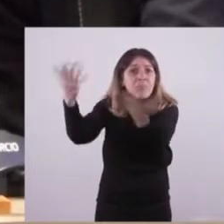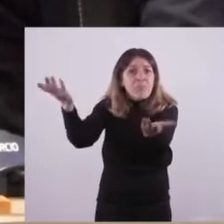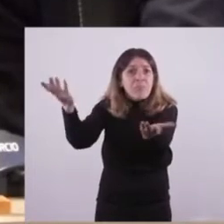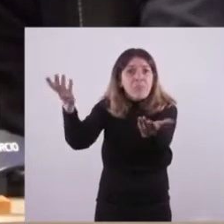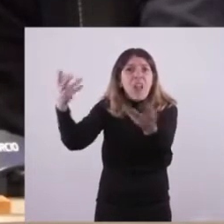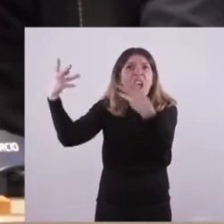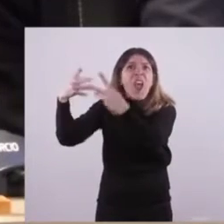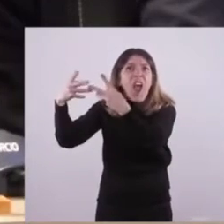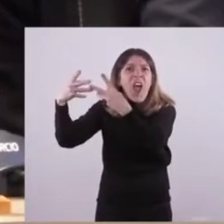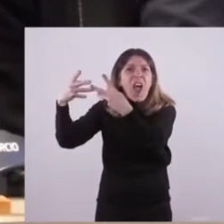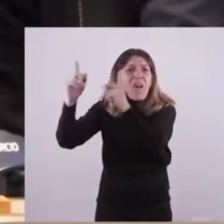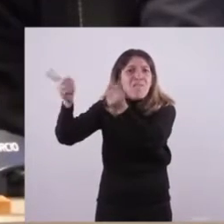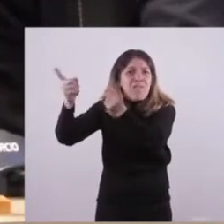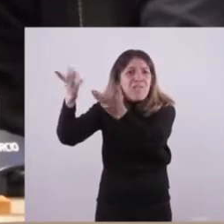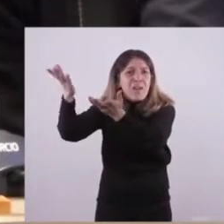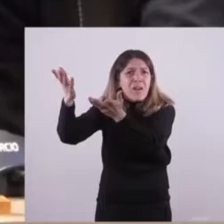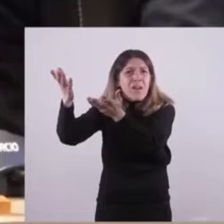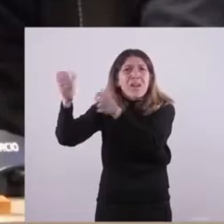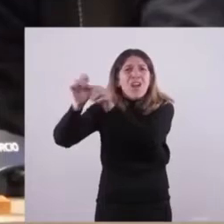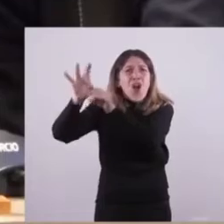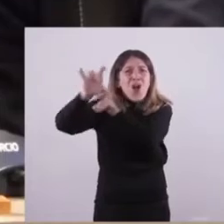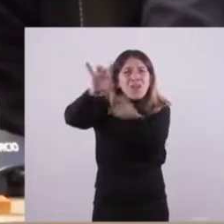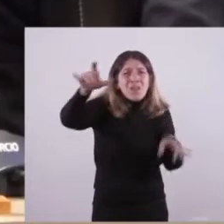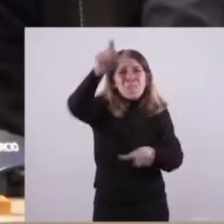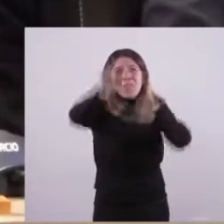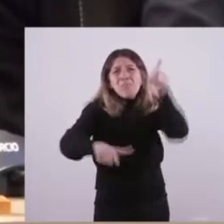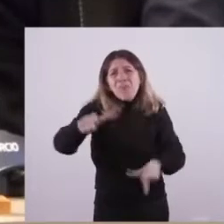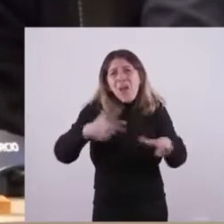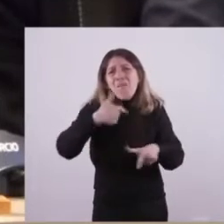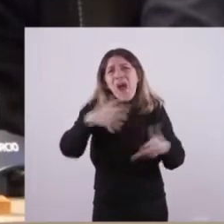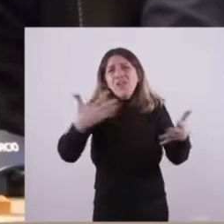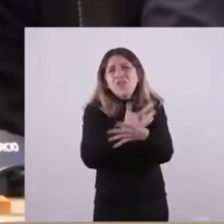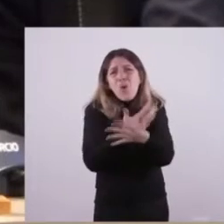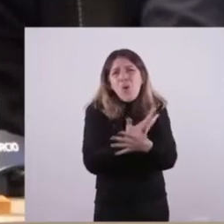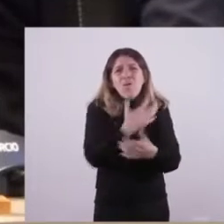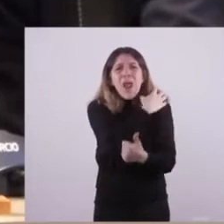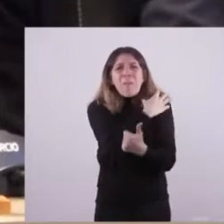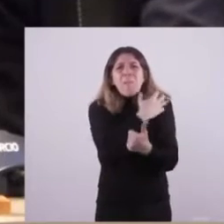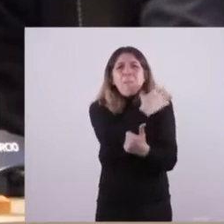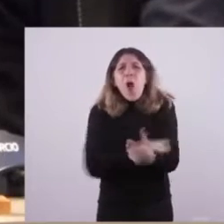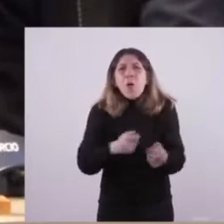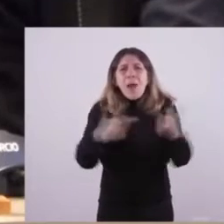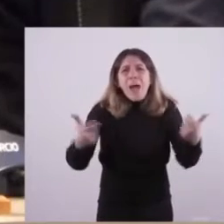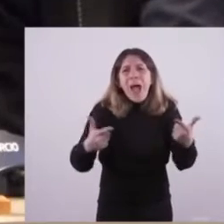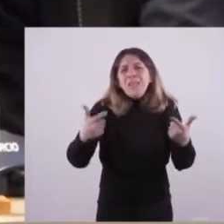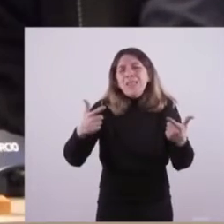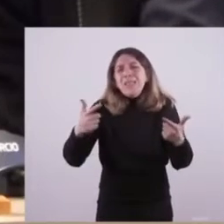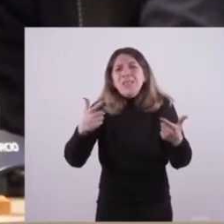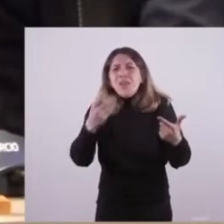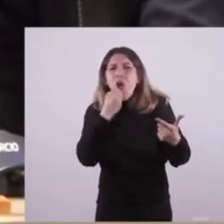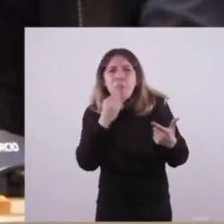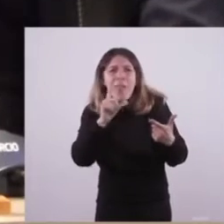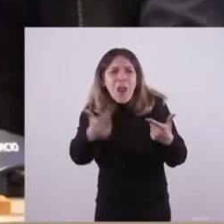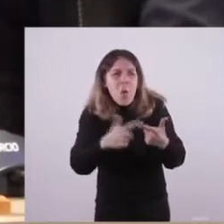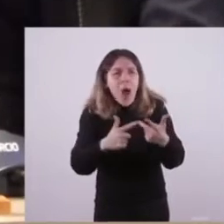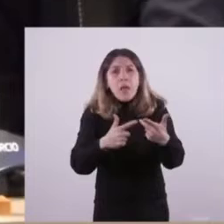no sabemos cuánta pobreza, cuánta hambruna, cuánta miseria va a deparar esa guerra, y